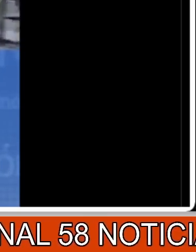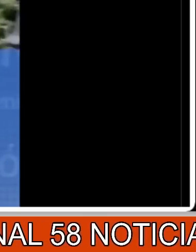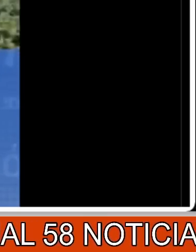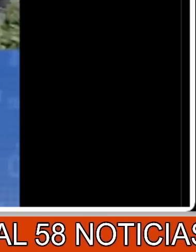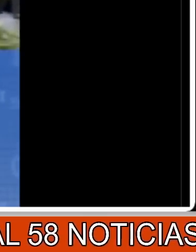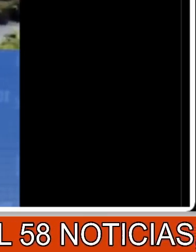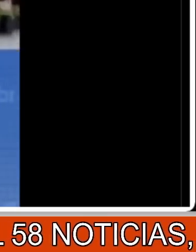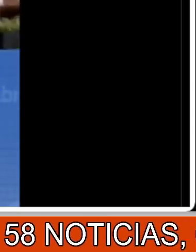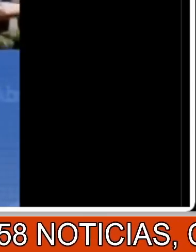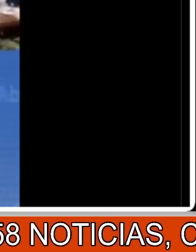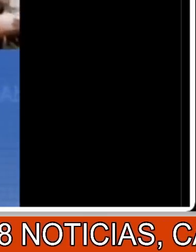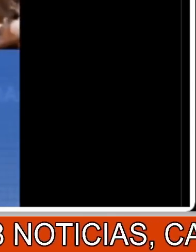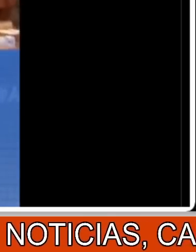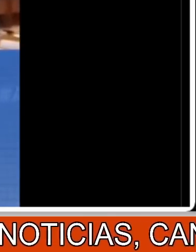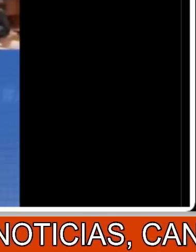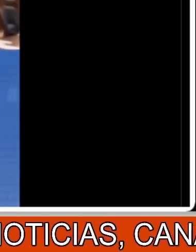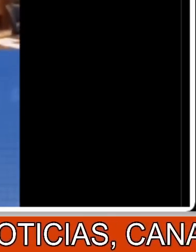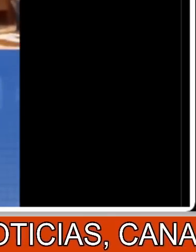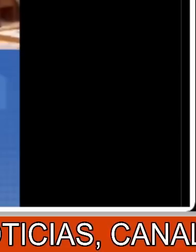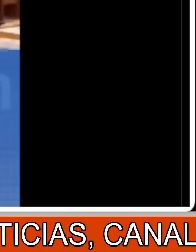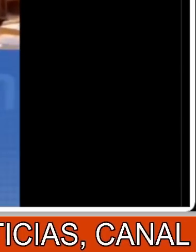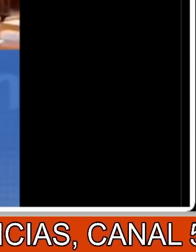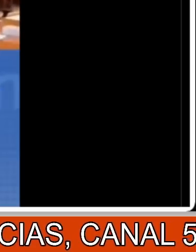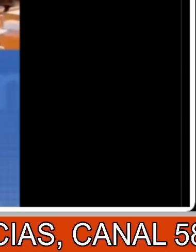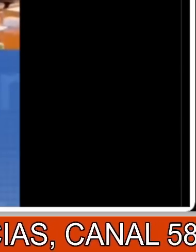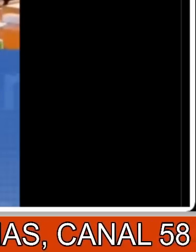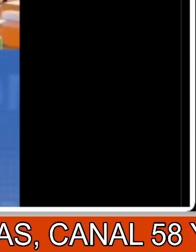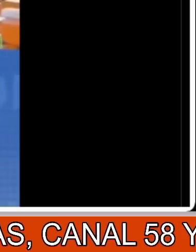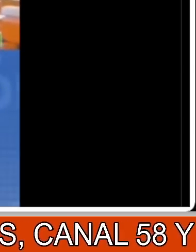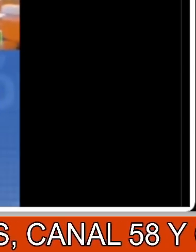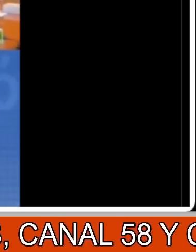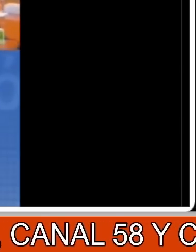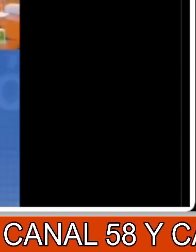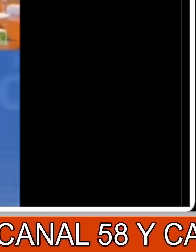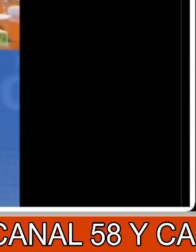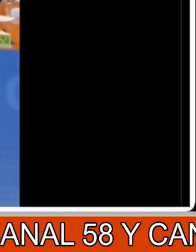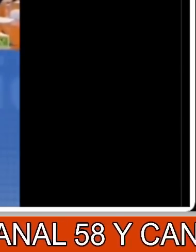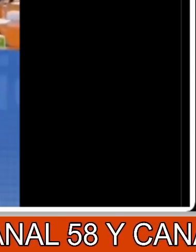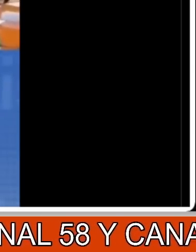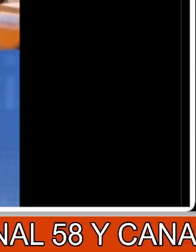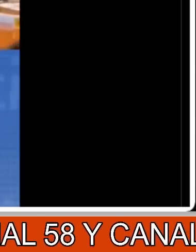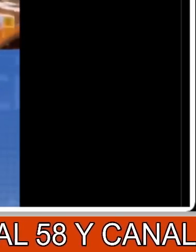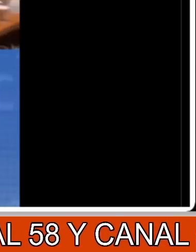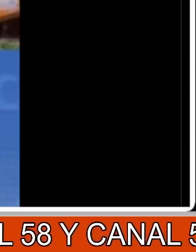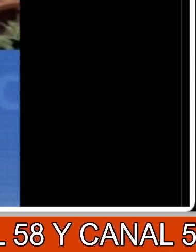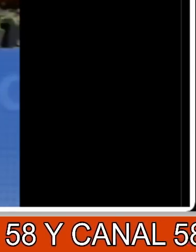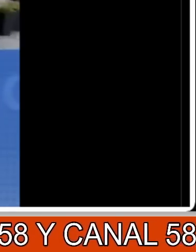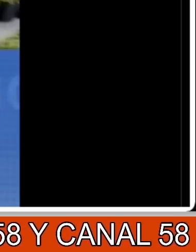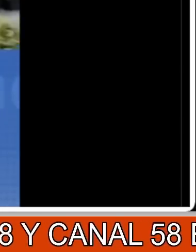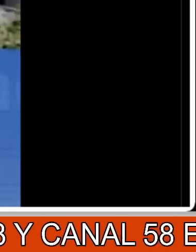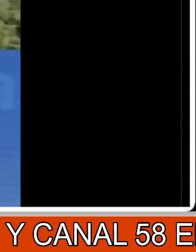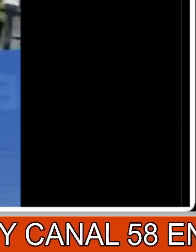El consejero de Morena le deja muy en claro que se acabó el poder que tenía el secretario